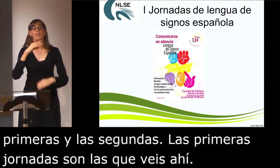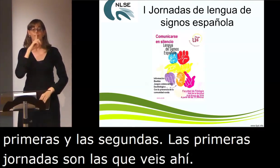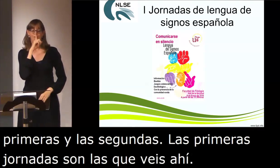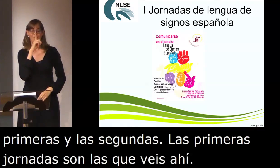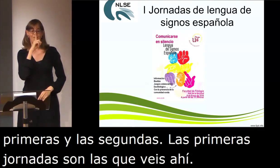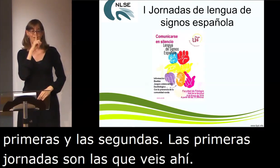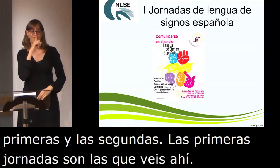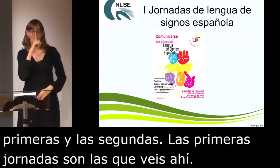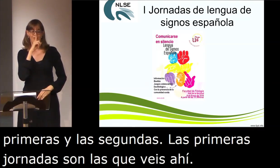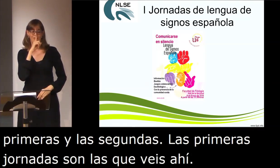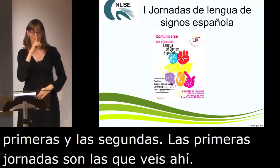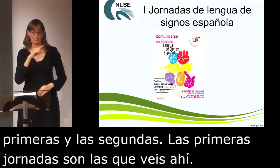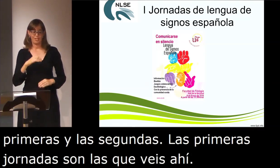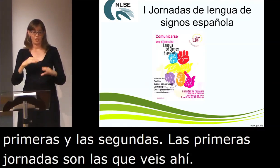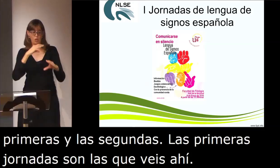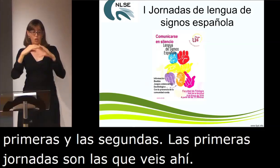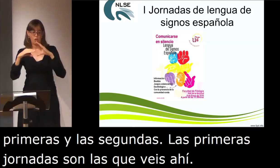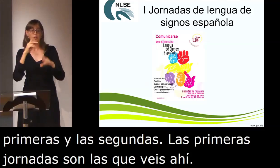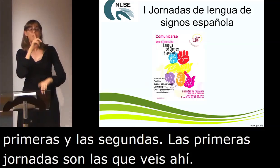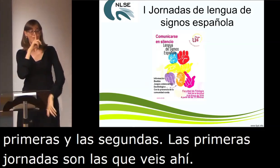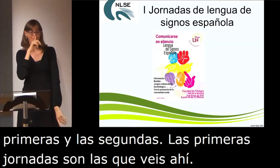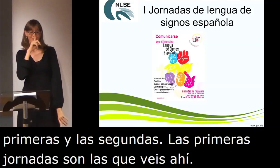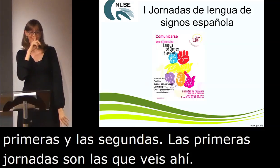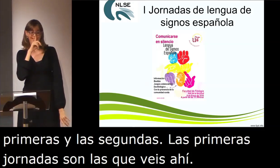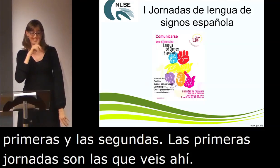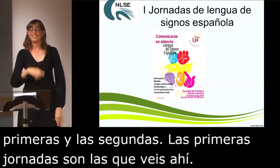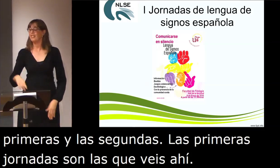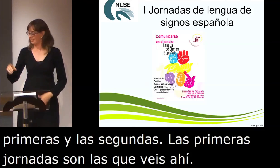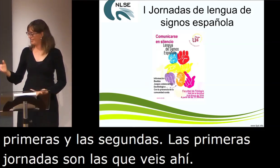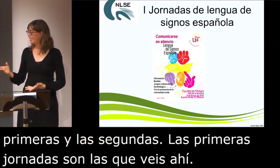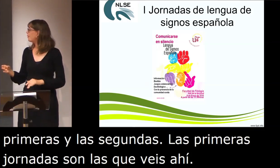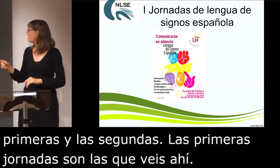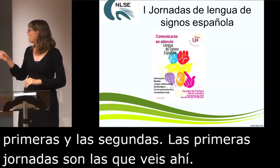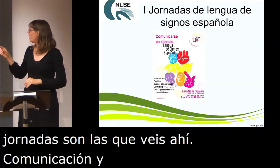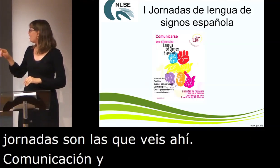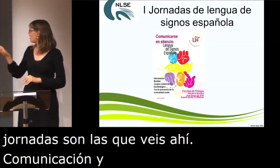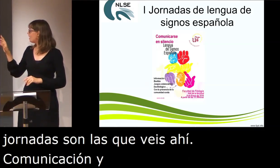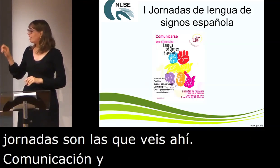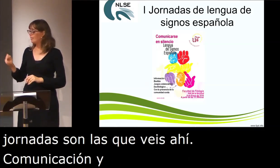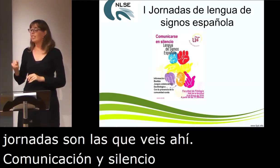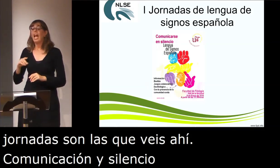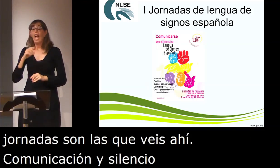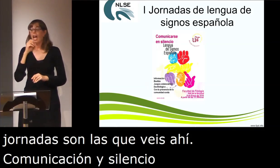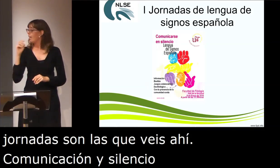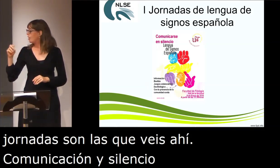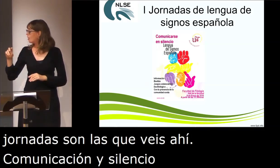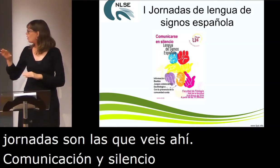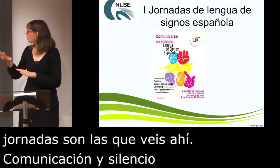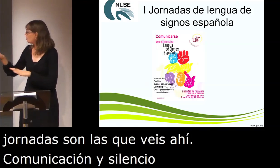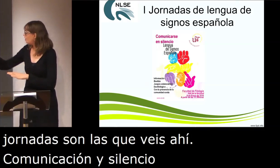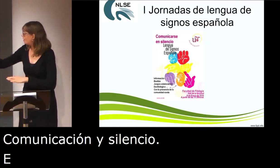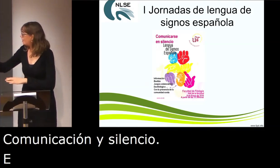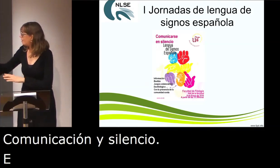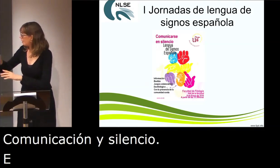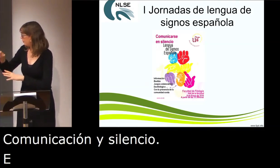Las jornadas blancas. Comunicación y silencio. En silencio, perdón. Ese era el